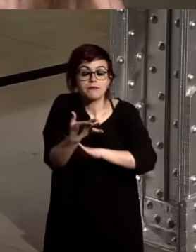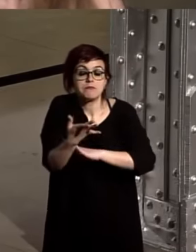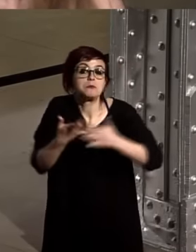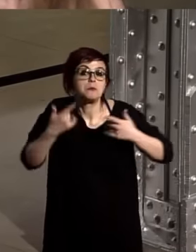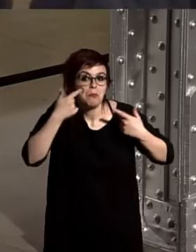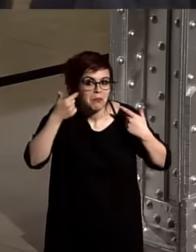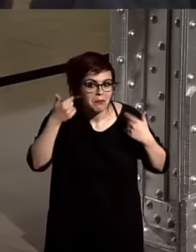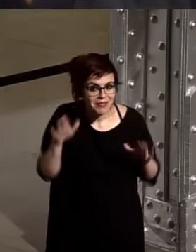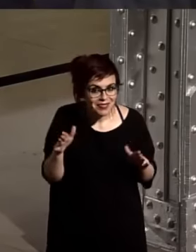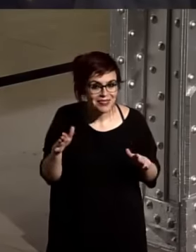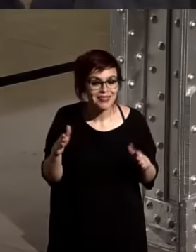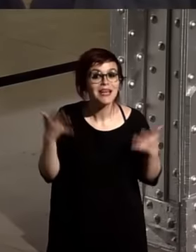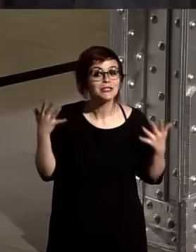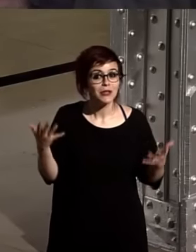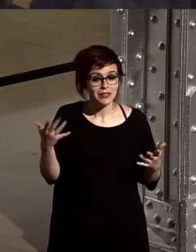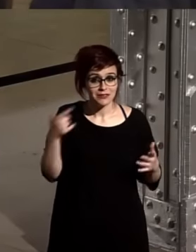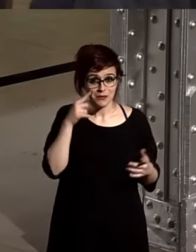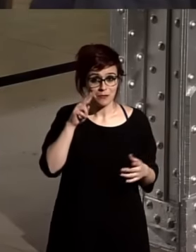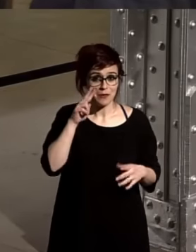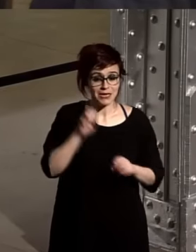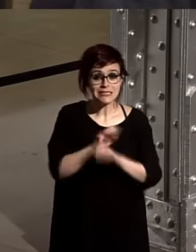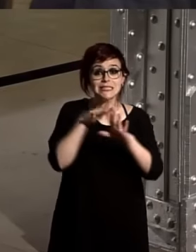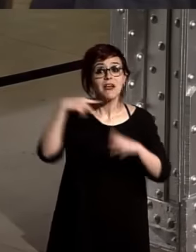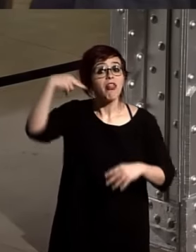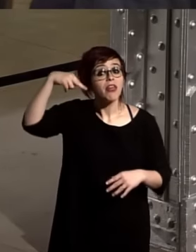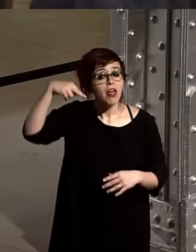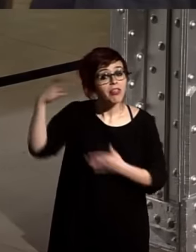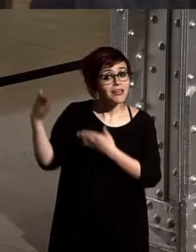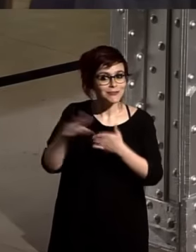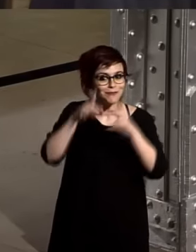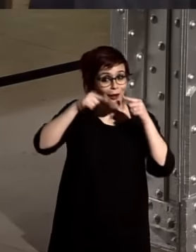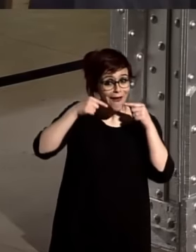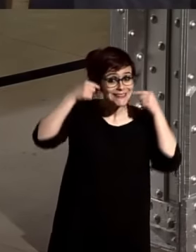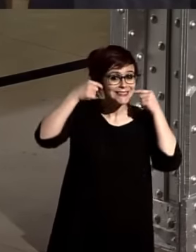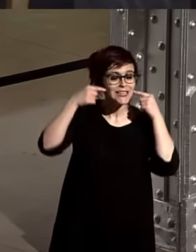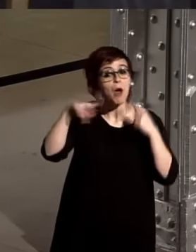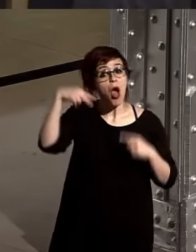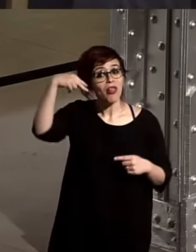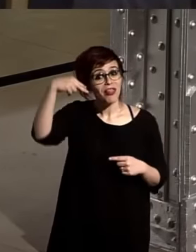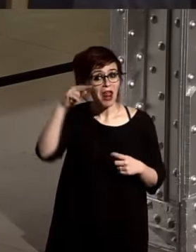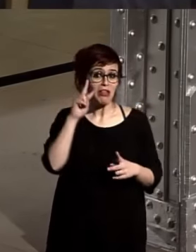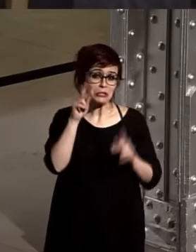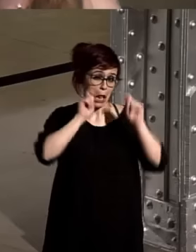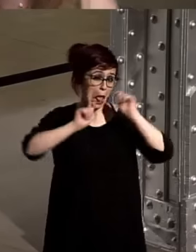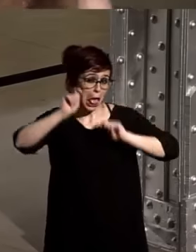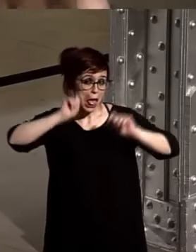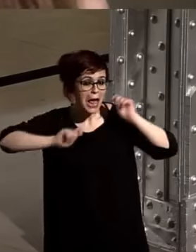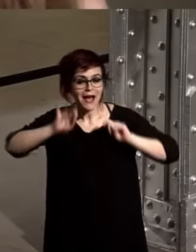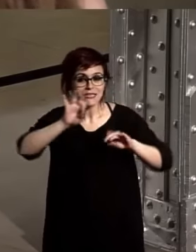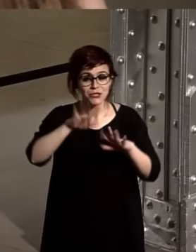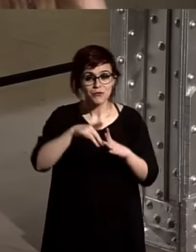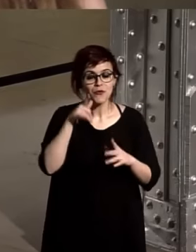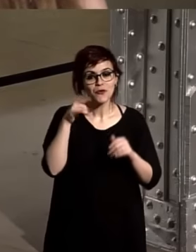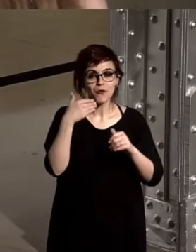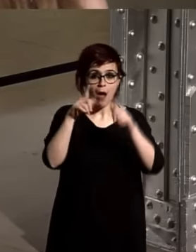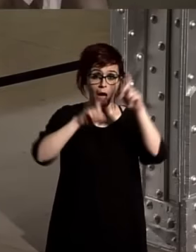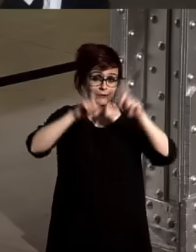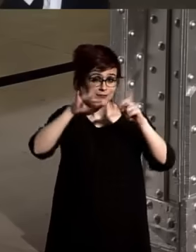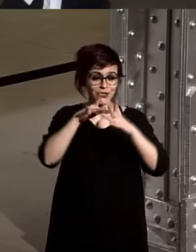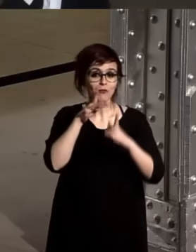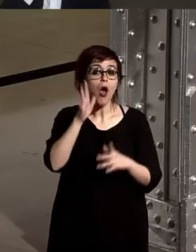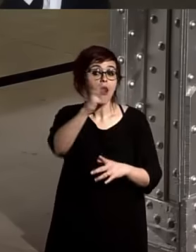que eh hacer de hecho Ahí si veis entre las cerezas Pues hay cerezas sonrientes e otras que están llorando Eh bueno se supone que